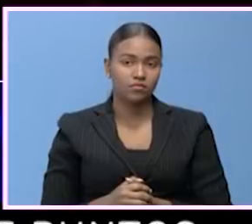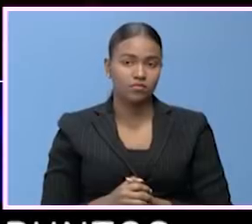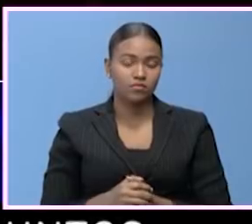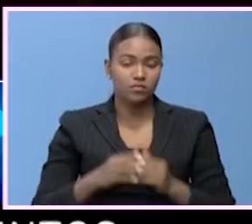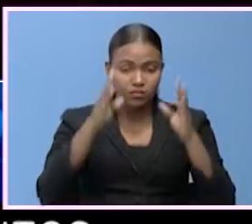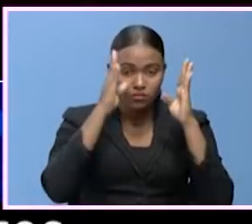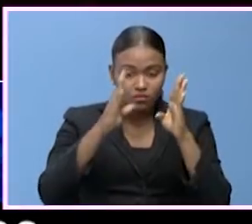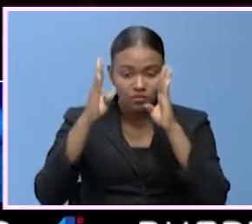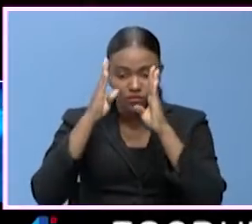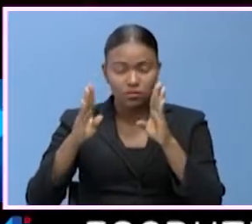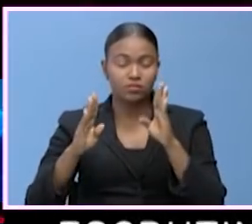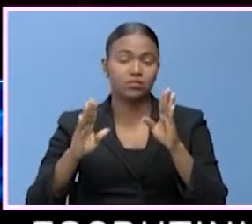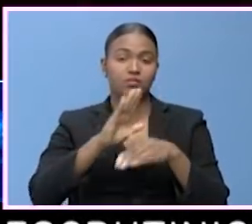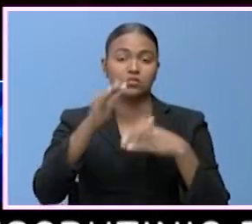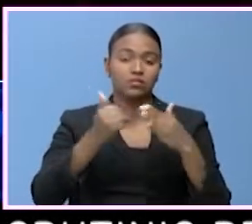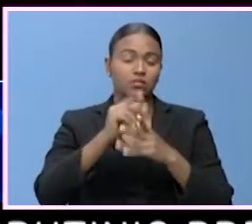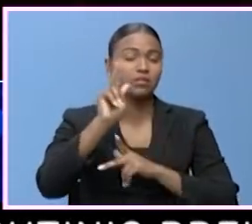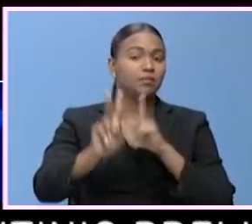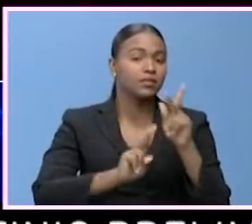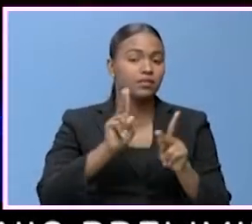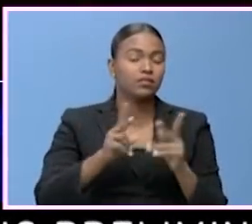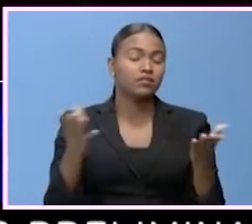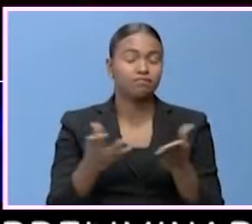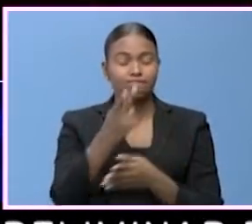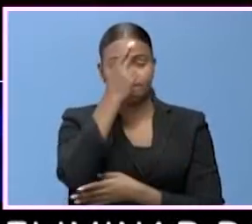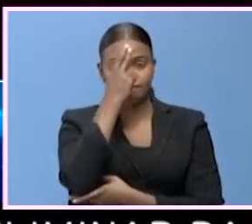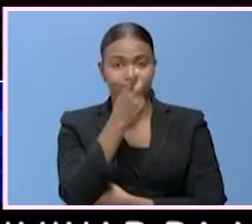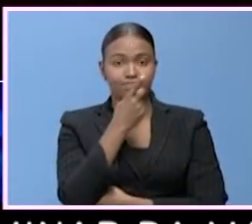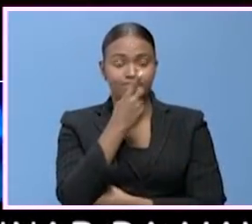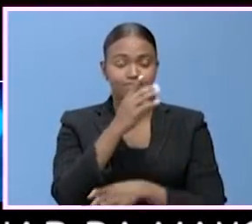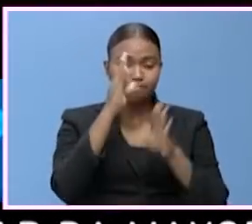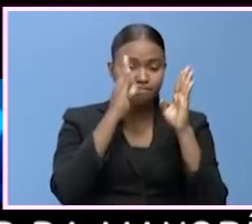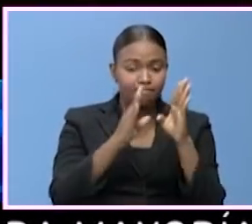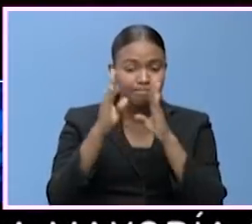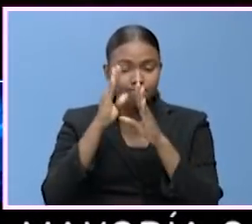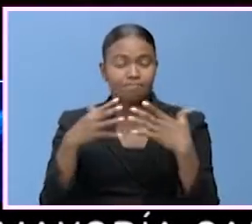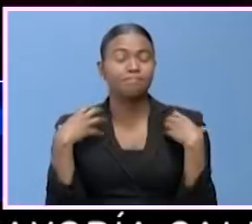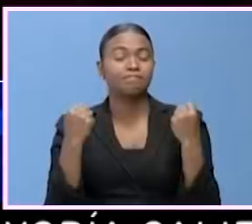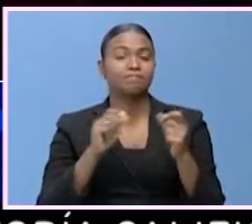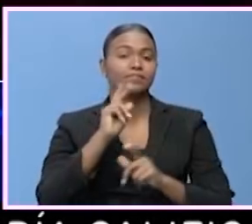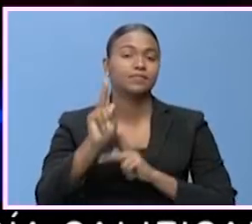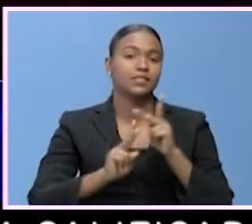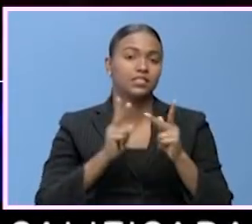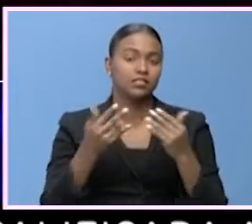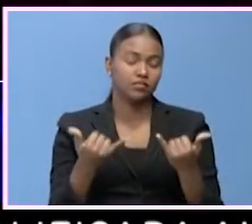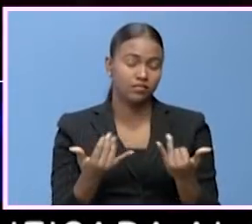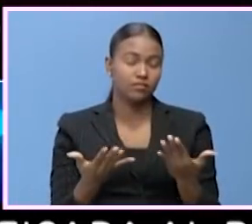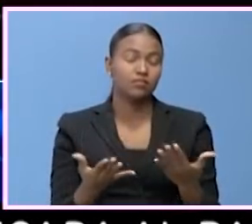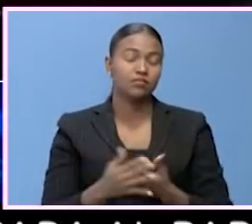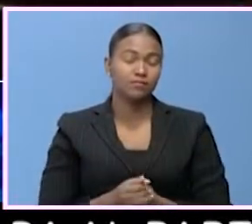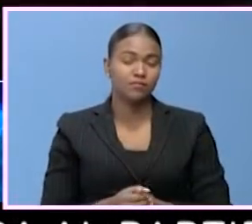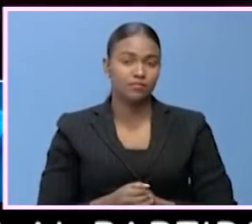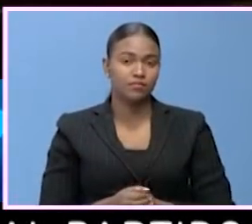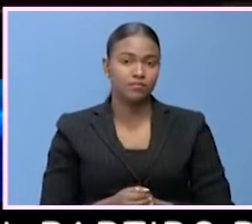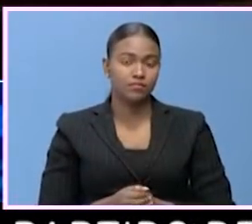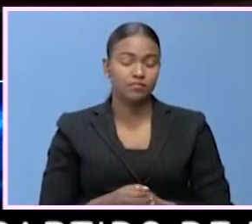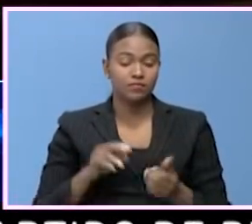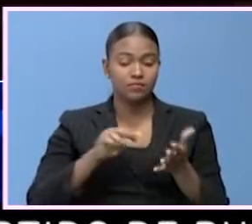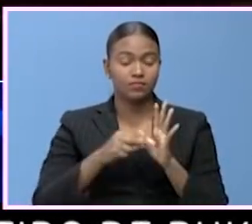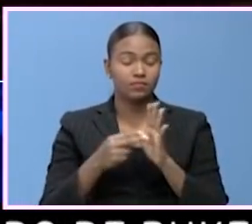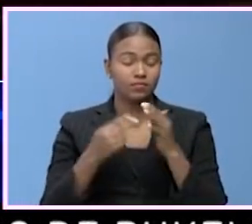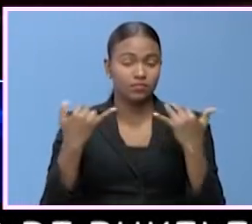sirviendo a los hermanos, sirviendo al país, sirviendo a la salud de la gente. Así que